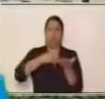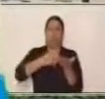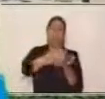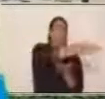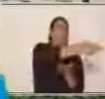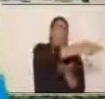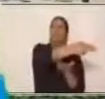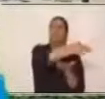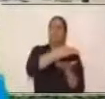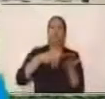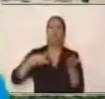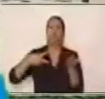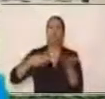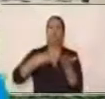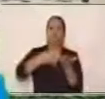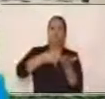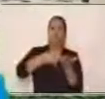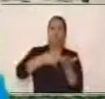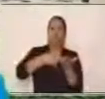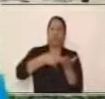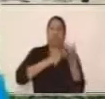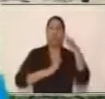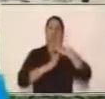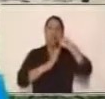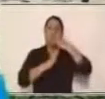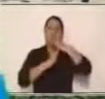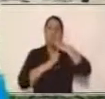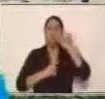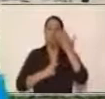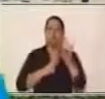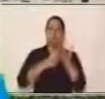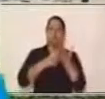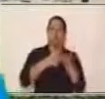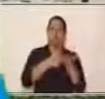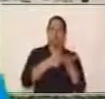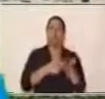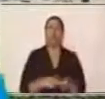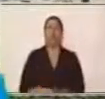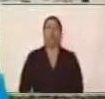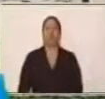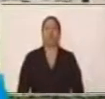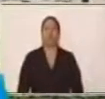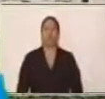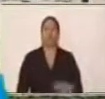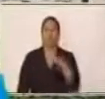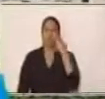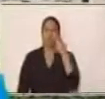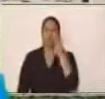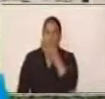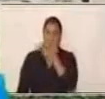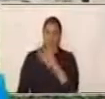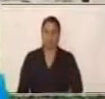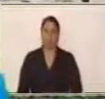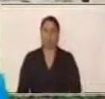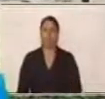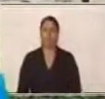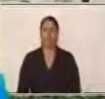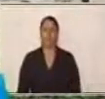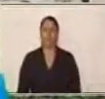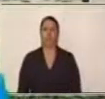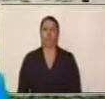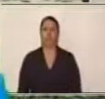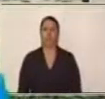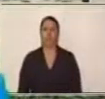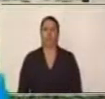Nos queda de esta forma. Voy a utilizar estos más grandes para que sea más visible. Ya que tengo esto, con